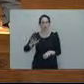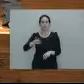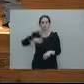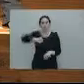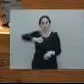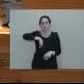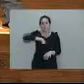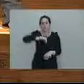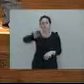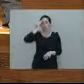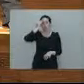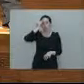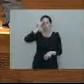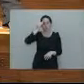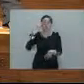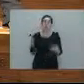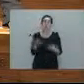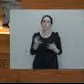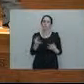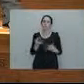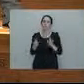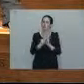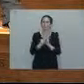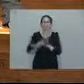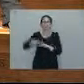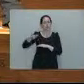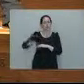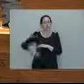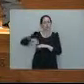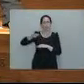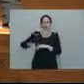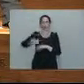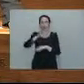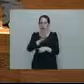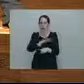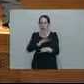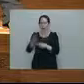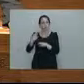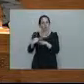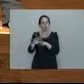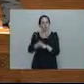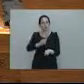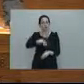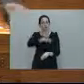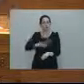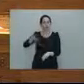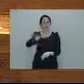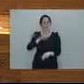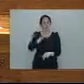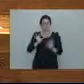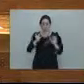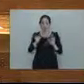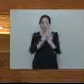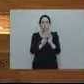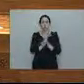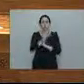entendemos, uno de los puntos esenciales que debe abordarse en el ámbito, ya digo, de la política nacional. Por eso, en el tercer punto, instamos